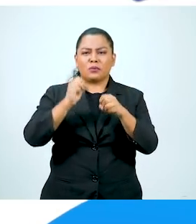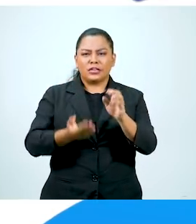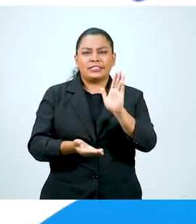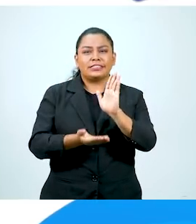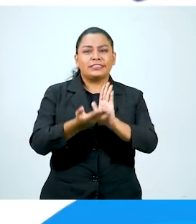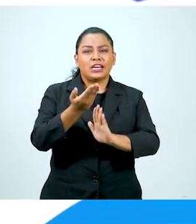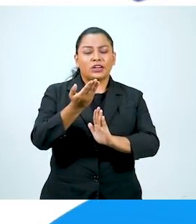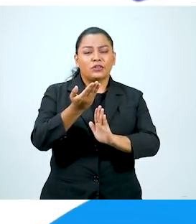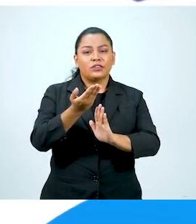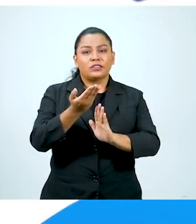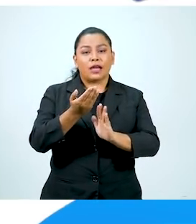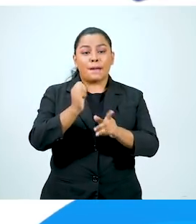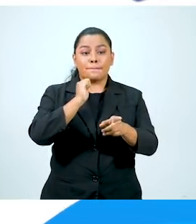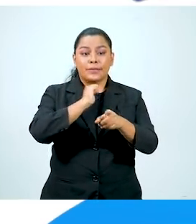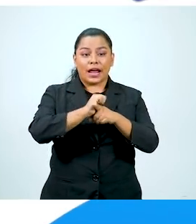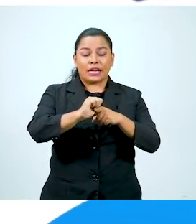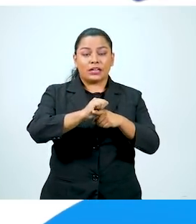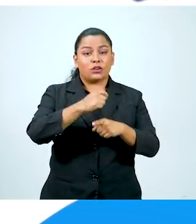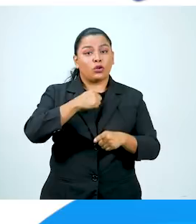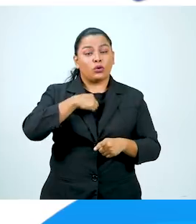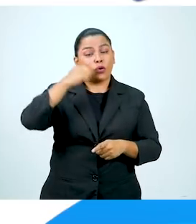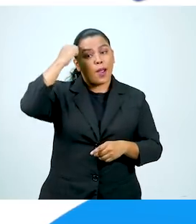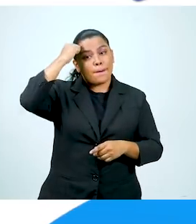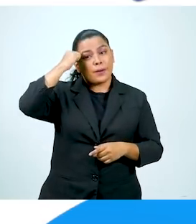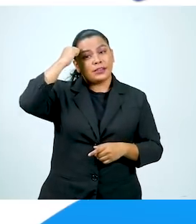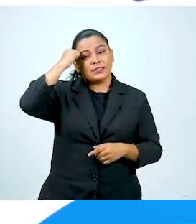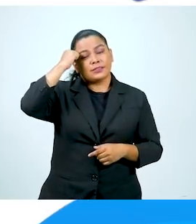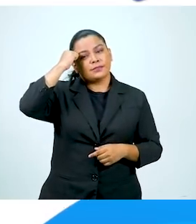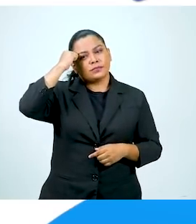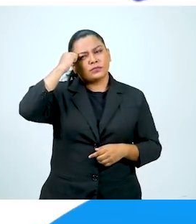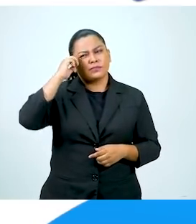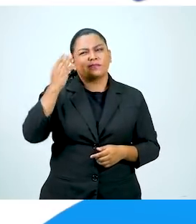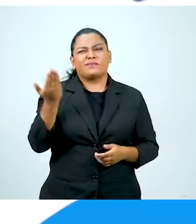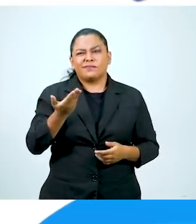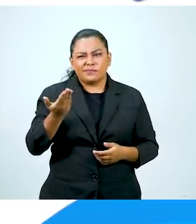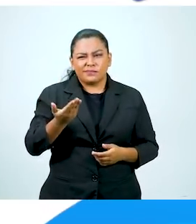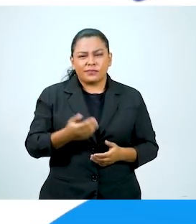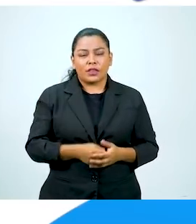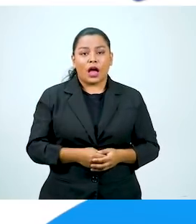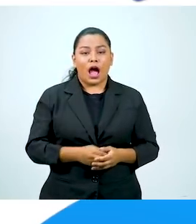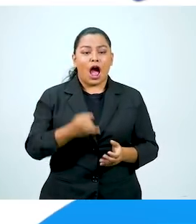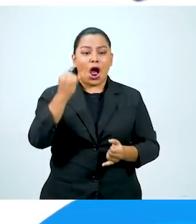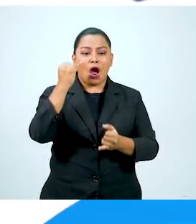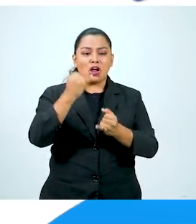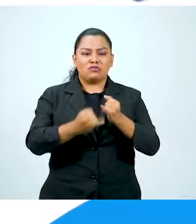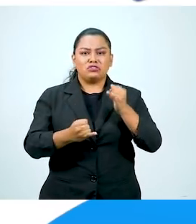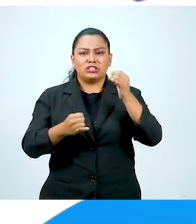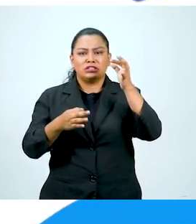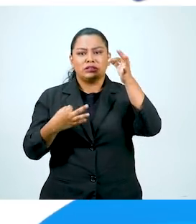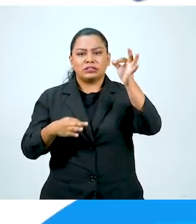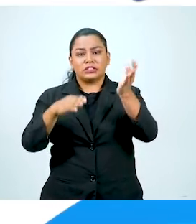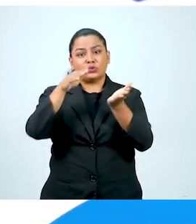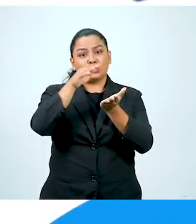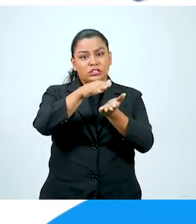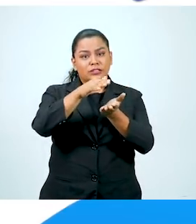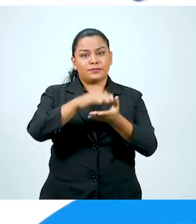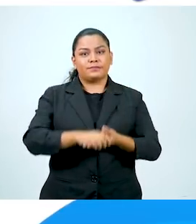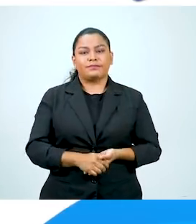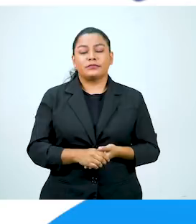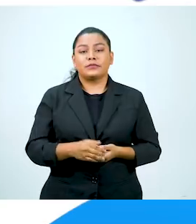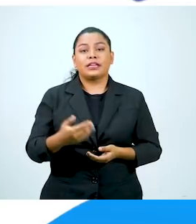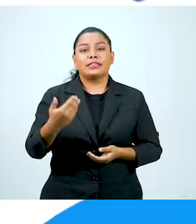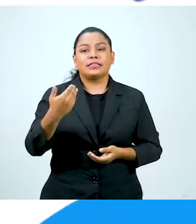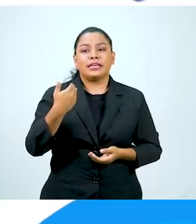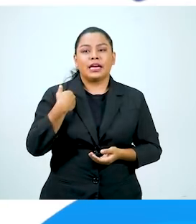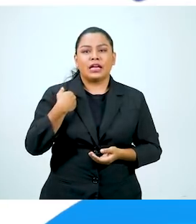el desarrollo de la sección Practico lo aprendido. Esta sección se encuentra al final de cada unidad